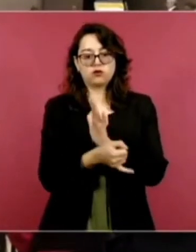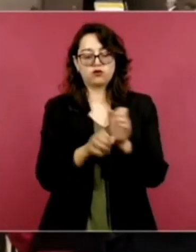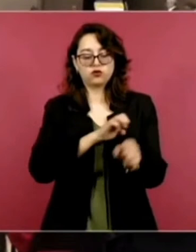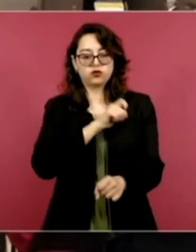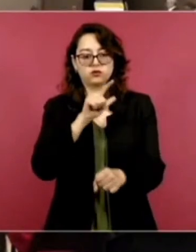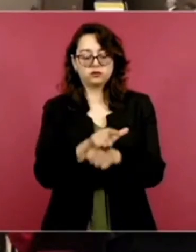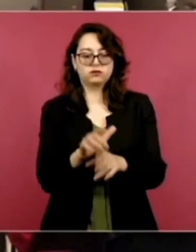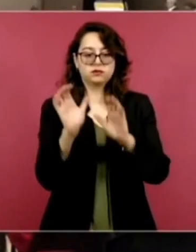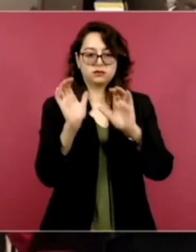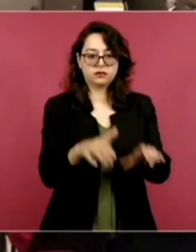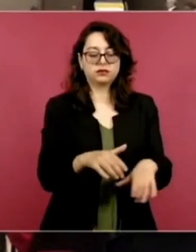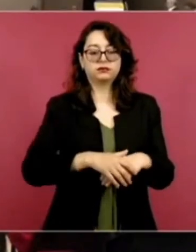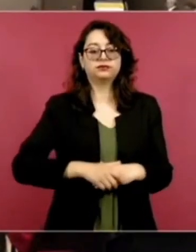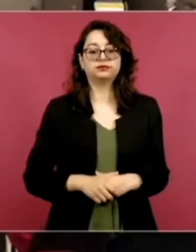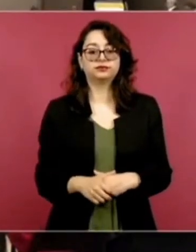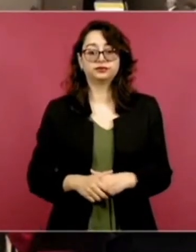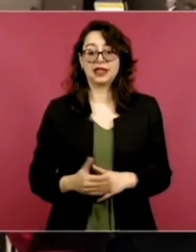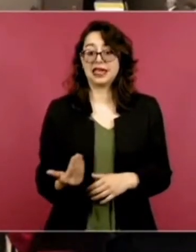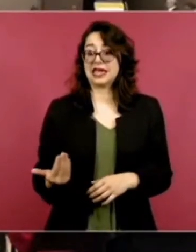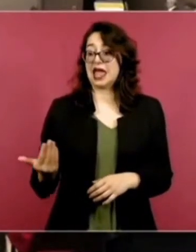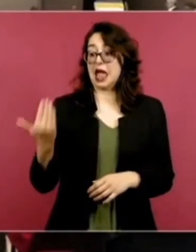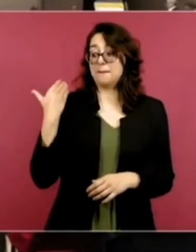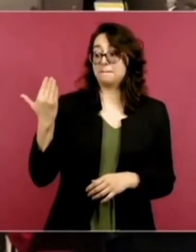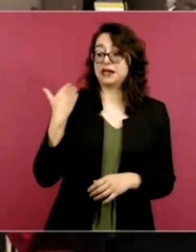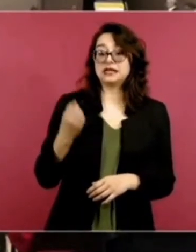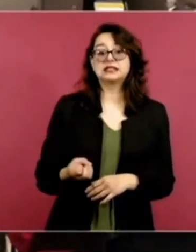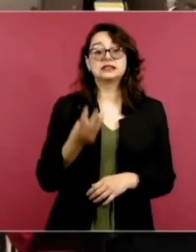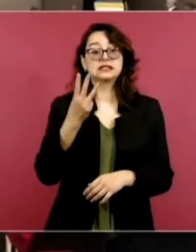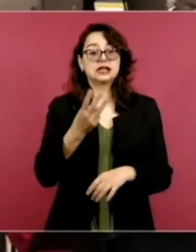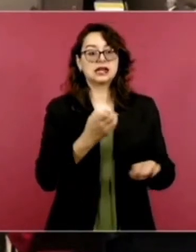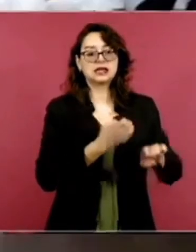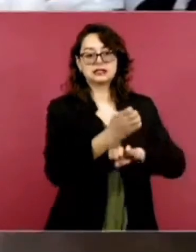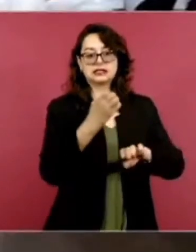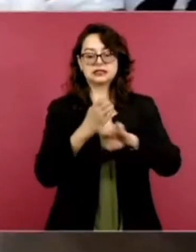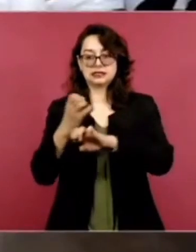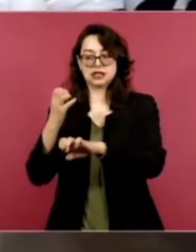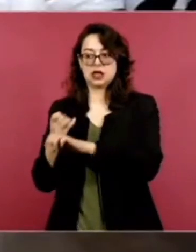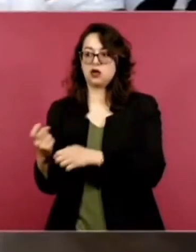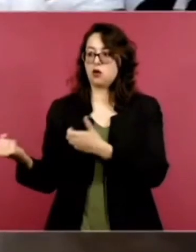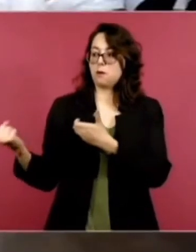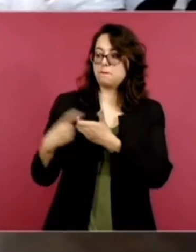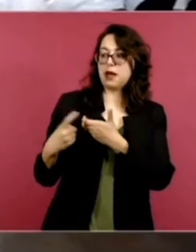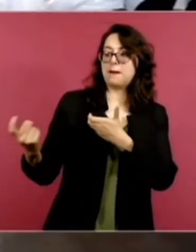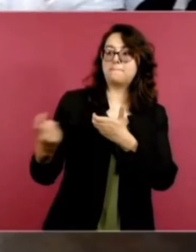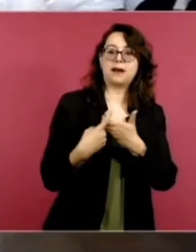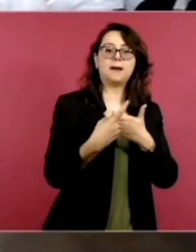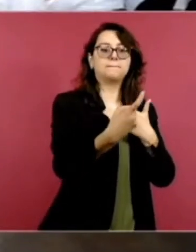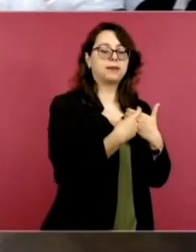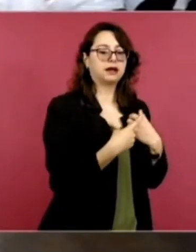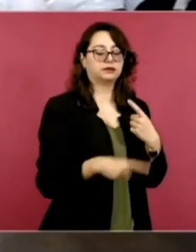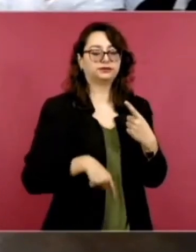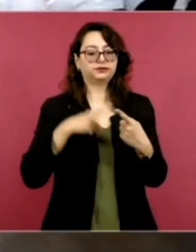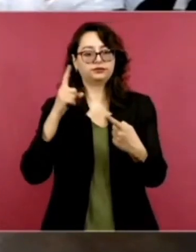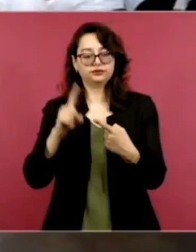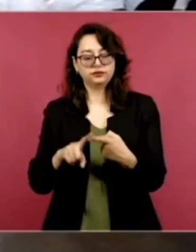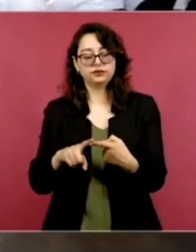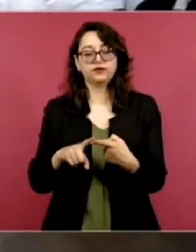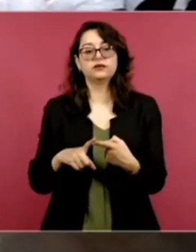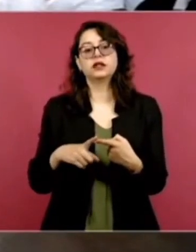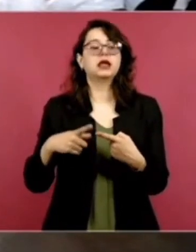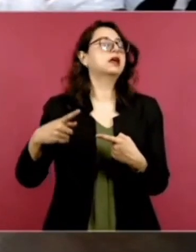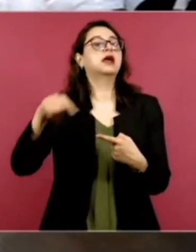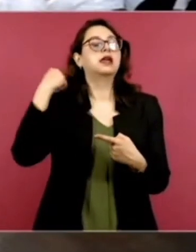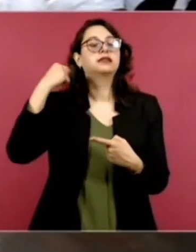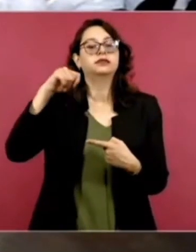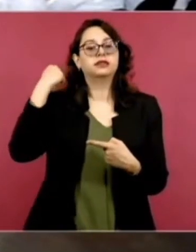3 últimos estados que entraron de manera más reciente, el caso de Tabasco, donde ya hubo acciones de mantenimiento en